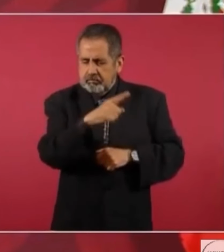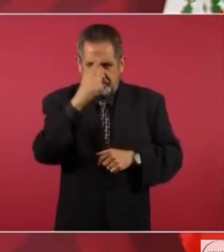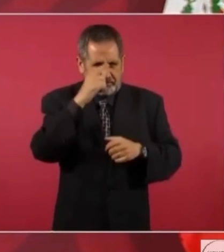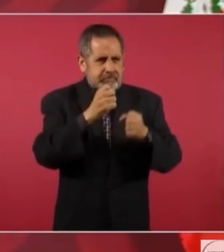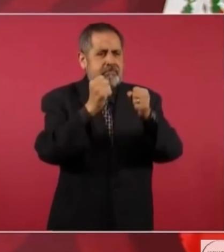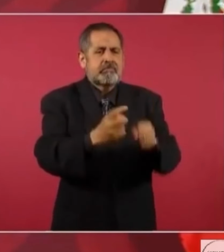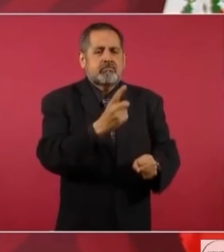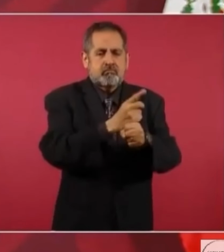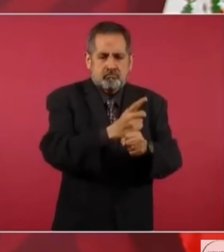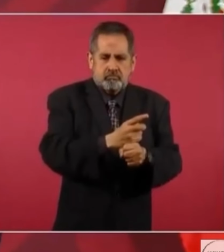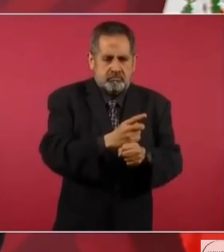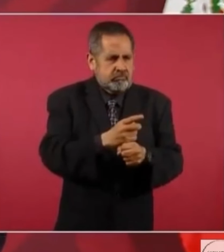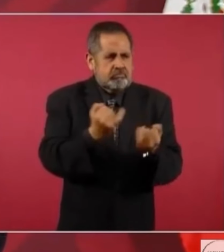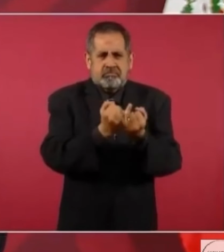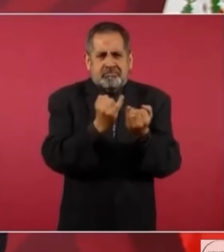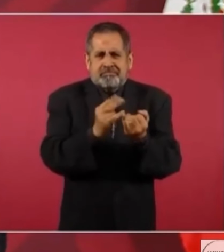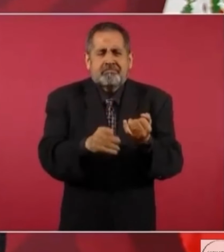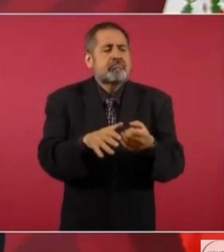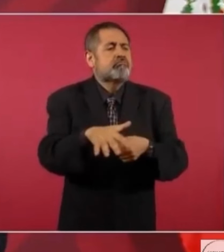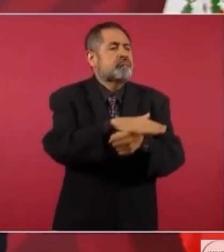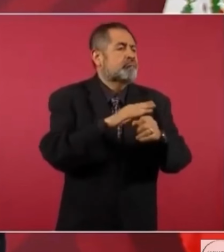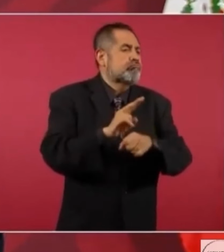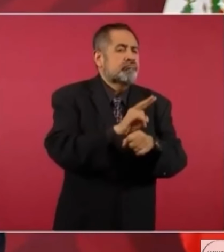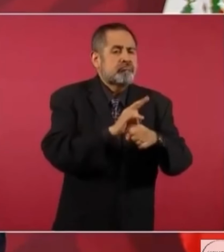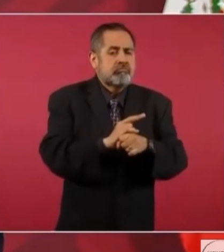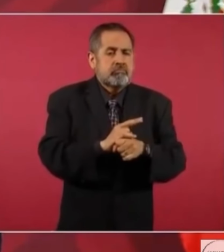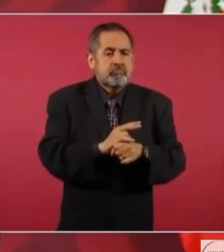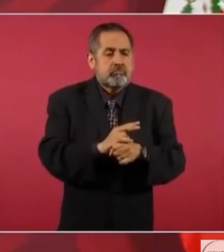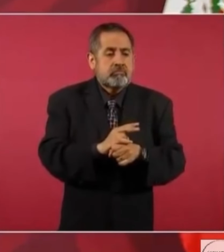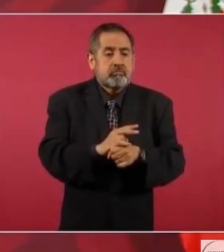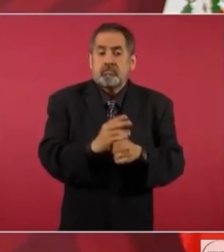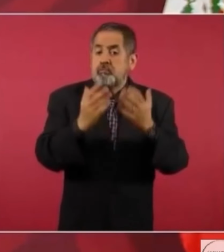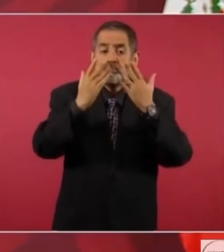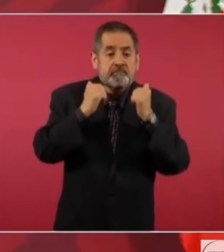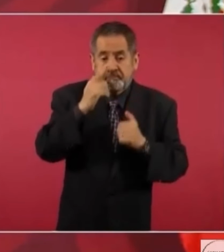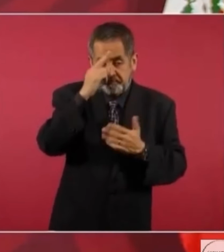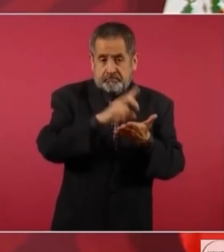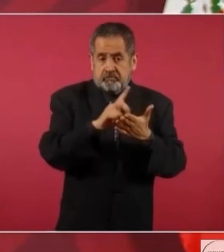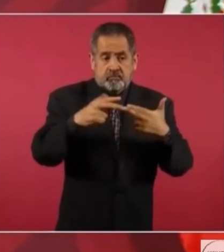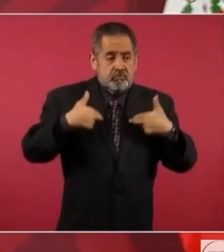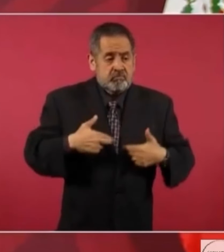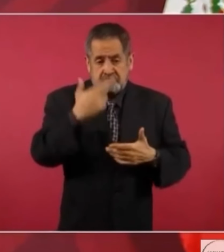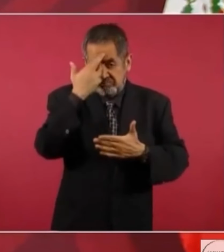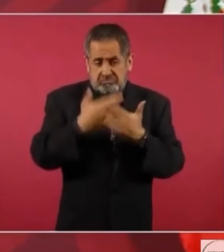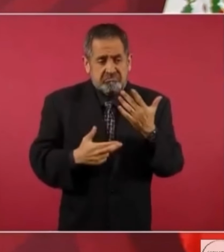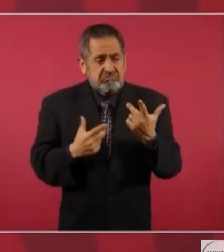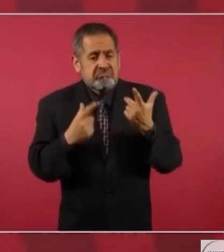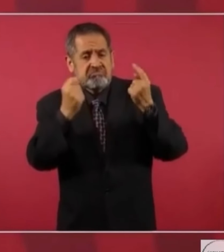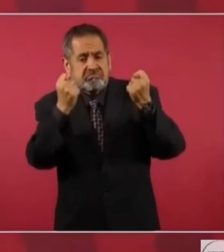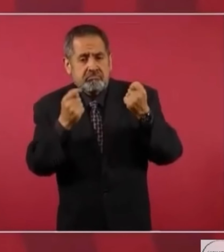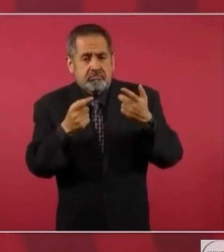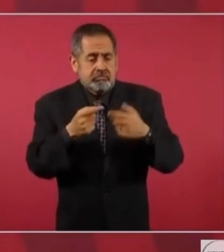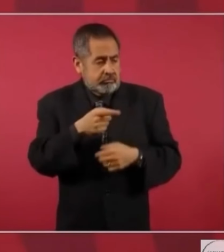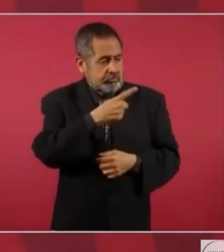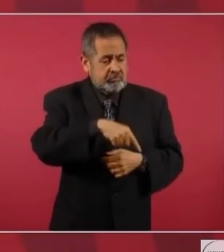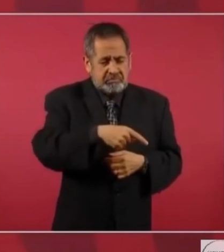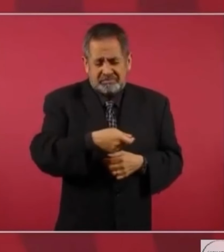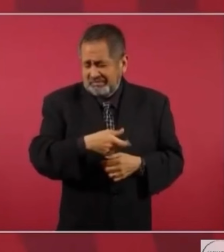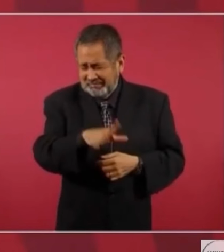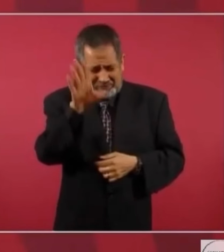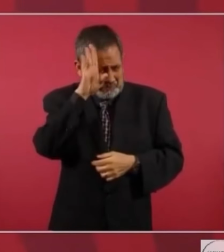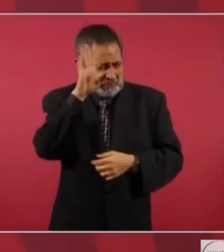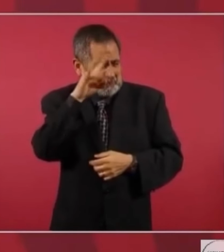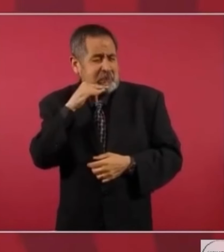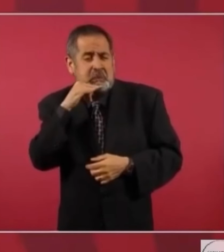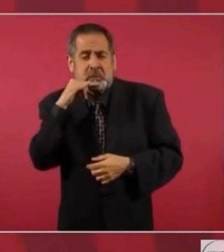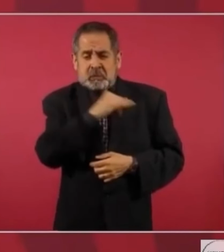y además sin respeto a los Derechos Humanos son unos reverendos hipócritas